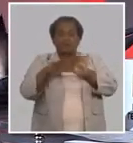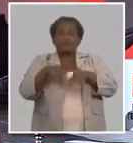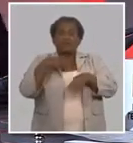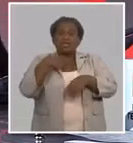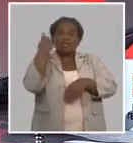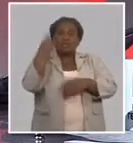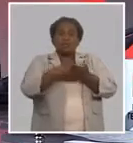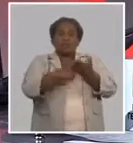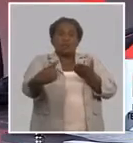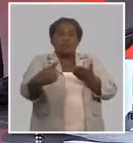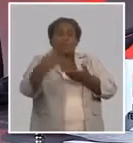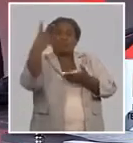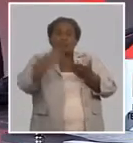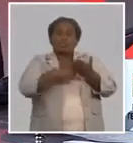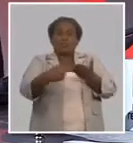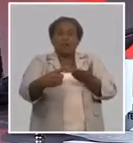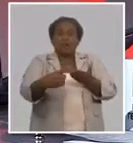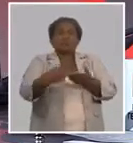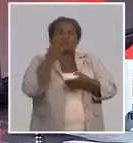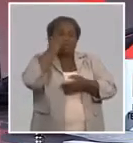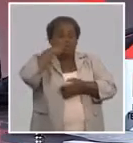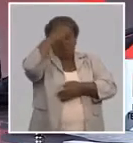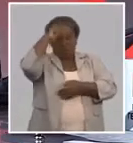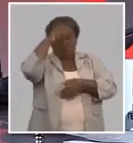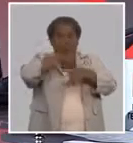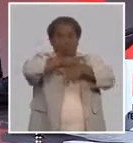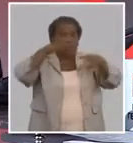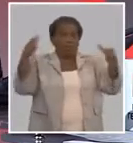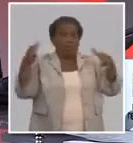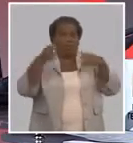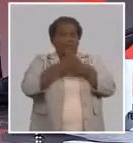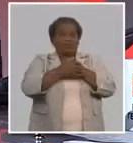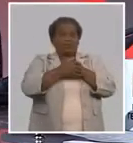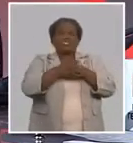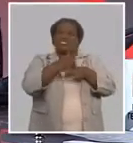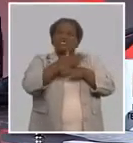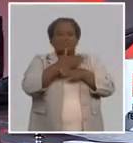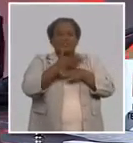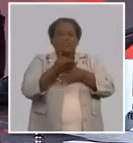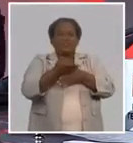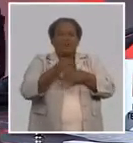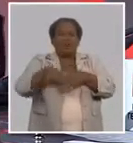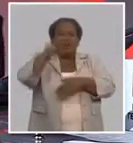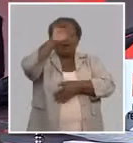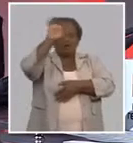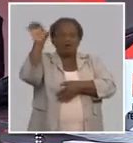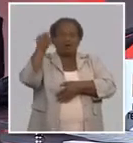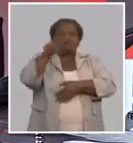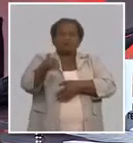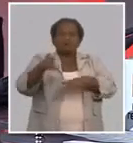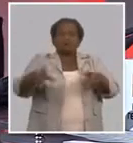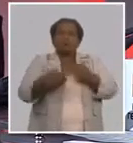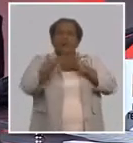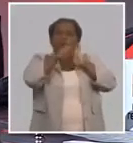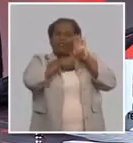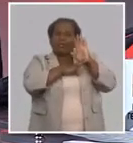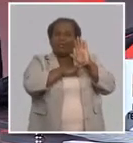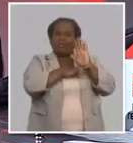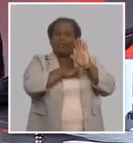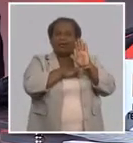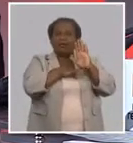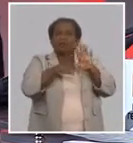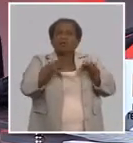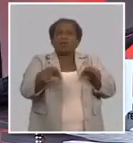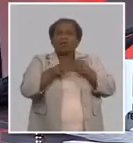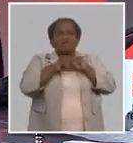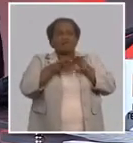sola frecuencia semanal y eso por supuesto implica que en todas las instalaciones aéreas presidentes han ido tomando las decisiones necesarias para que